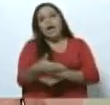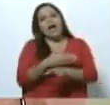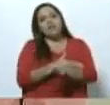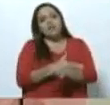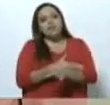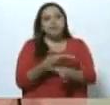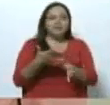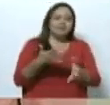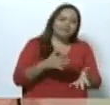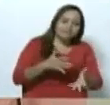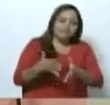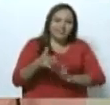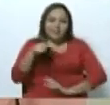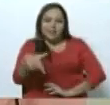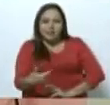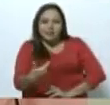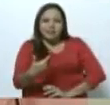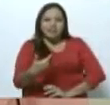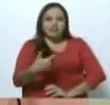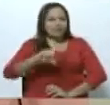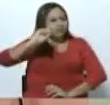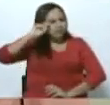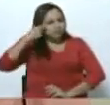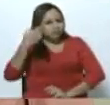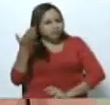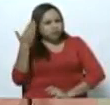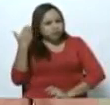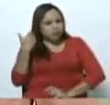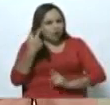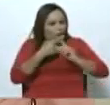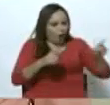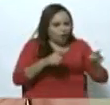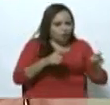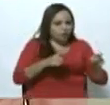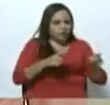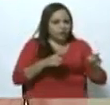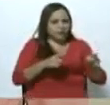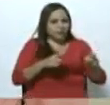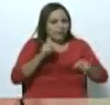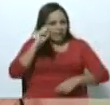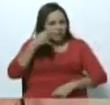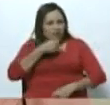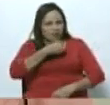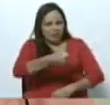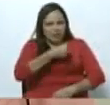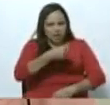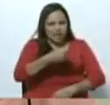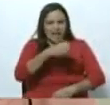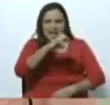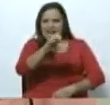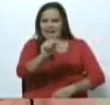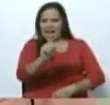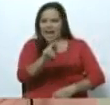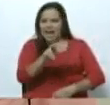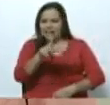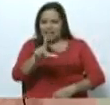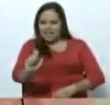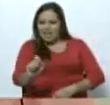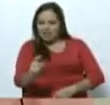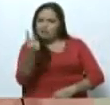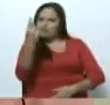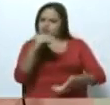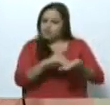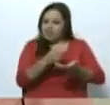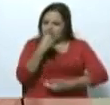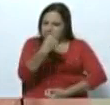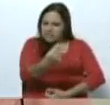un poco, refiriéndome a lo que es la autocrítica, recuerdo el periodista Earle Herrera en una oportunidad decía